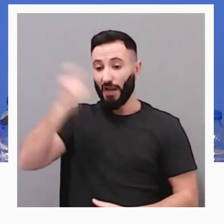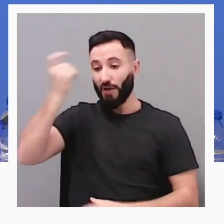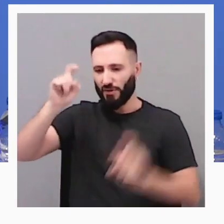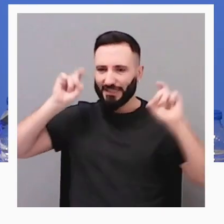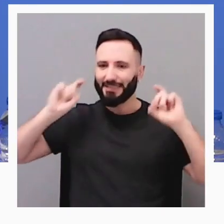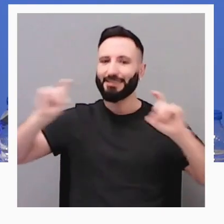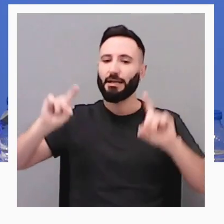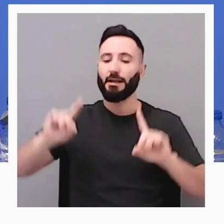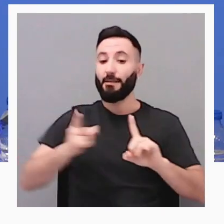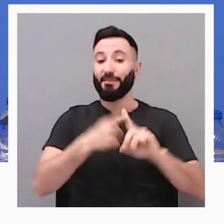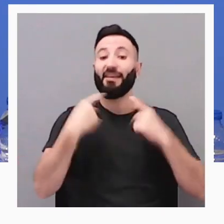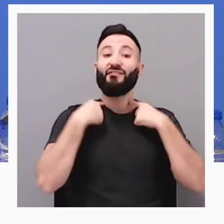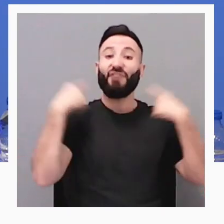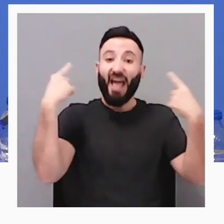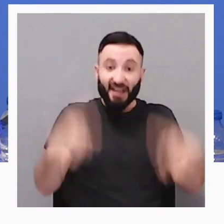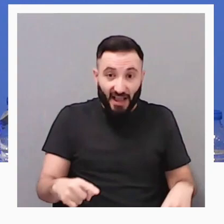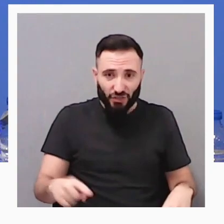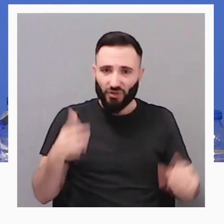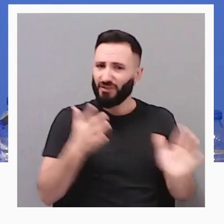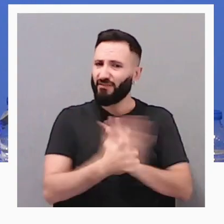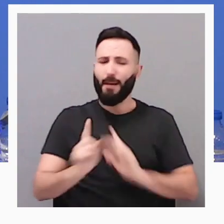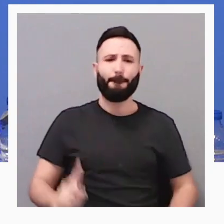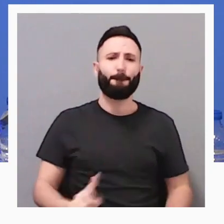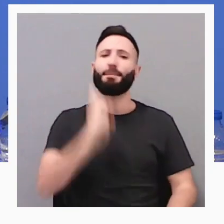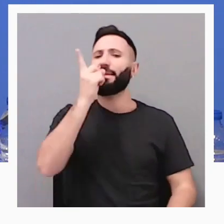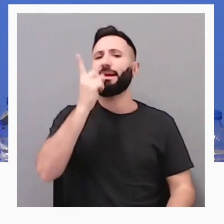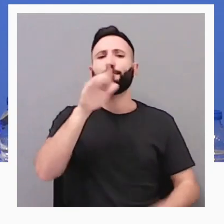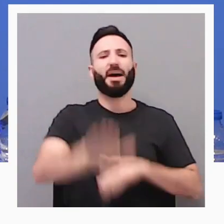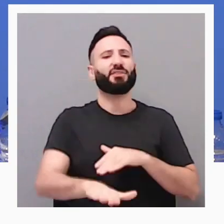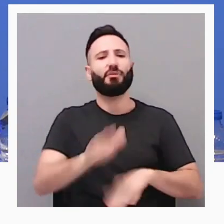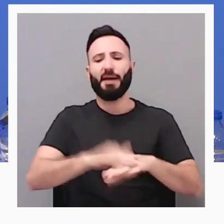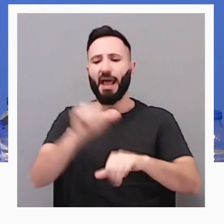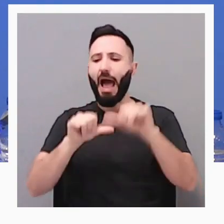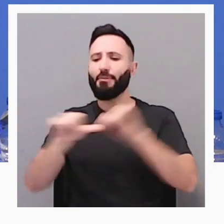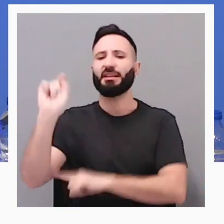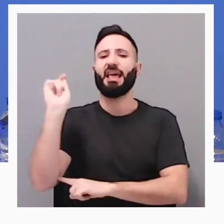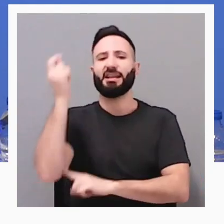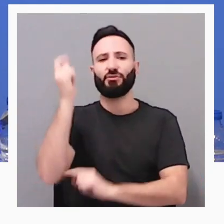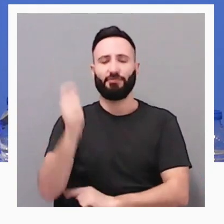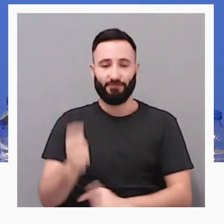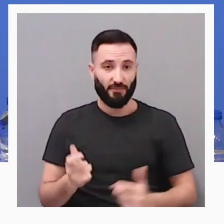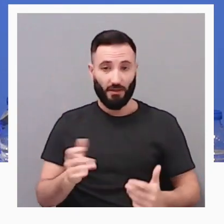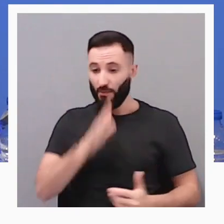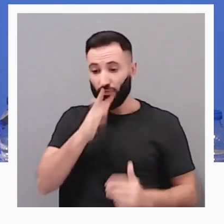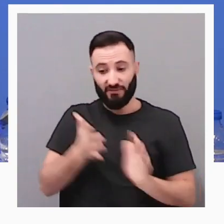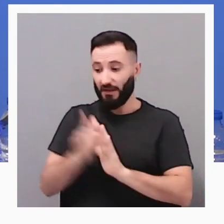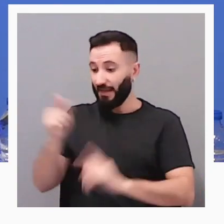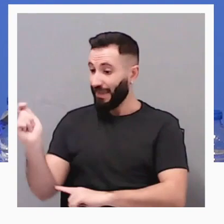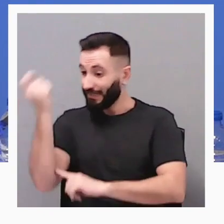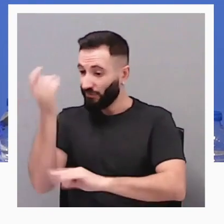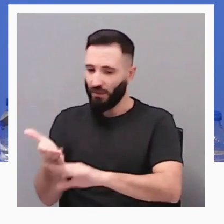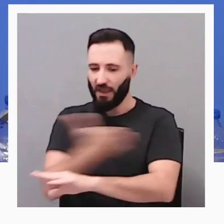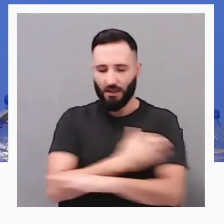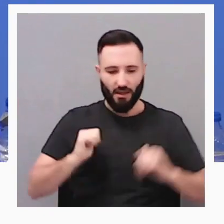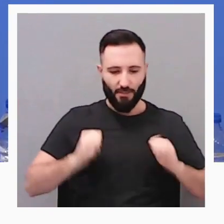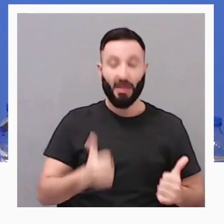la primera piedra, el primer escalón del éxito, porque para convertir algo en éxito hay que empezar, y para empezar muchas